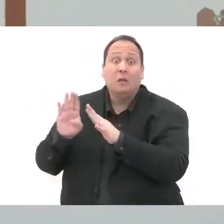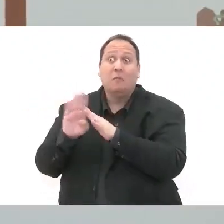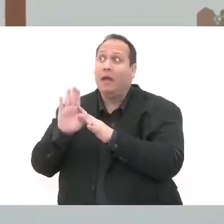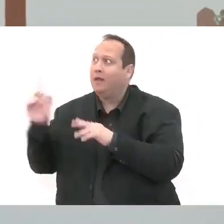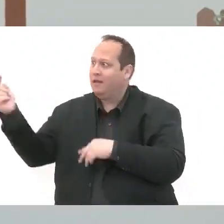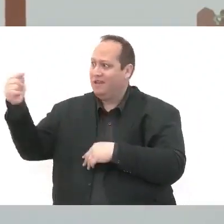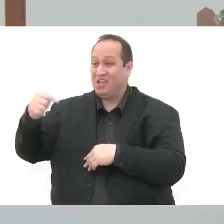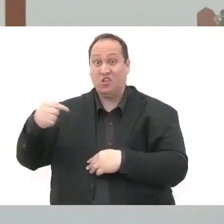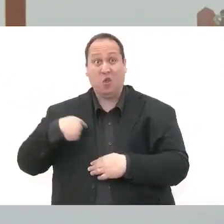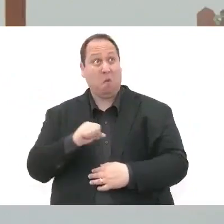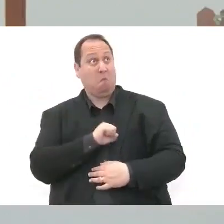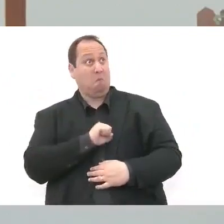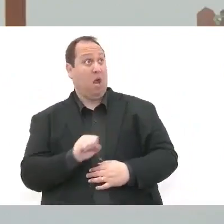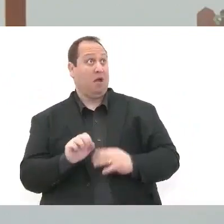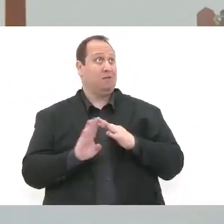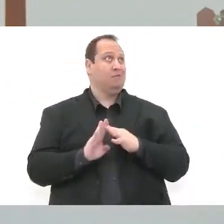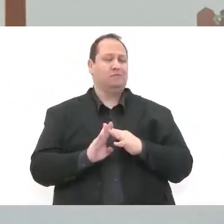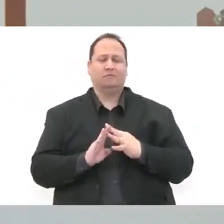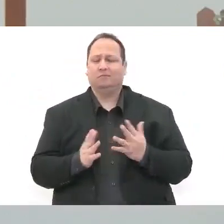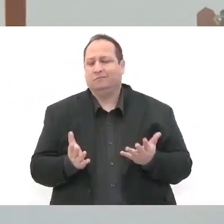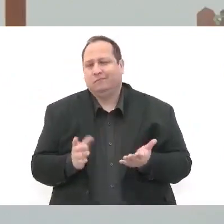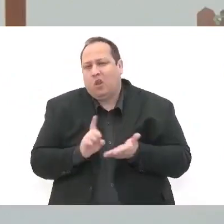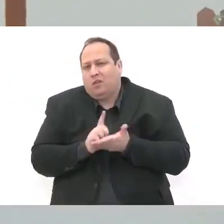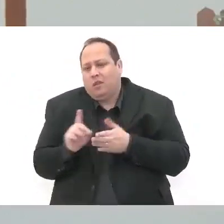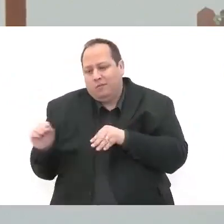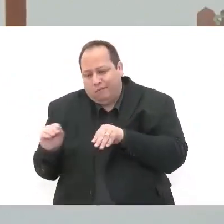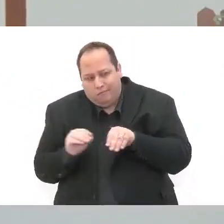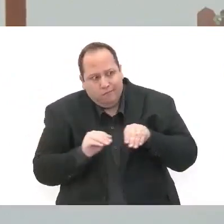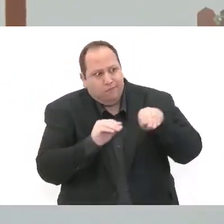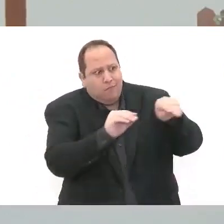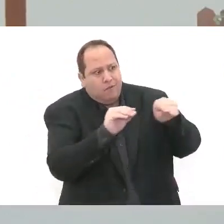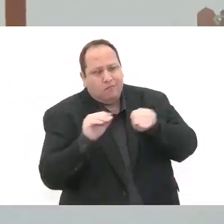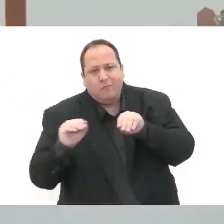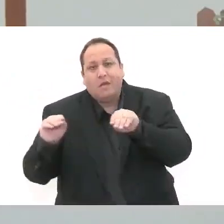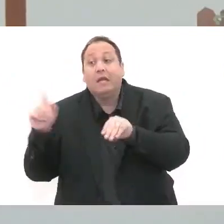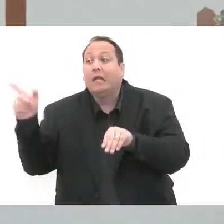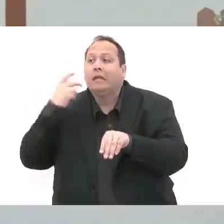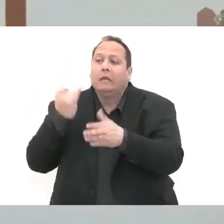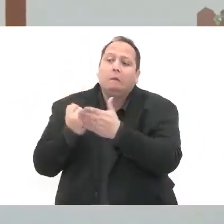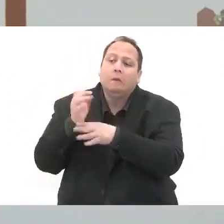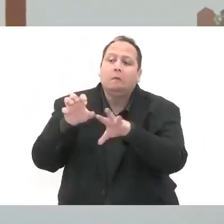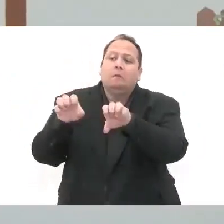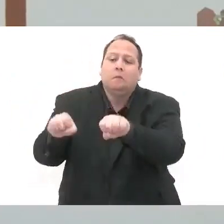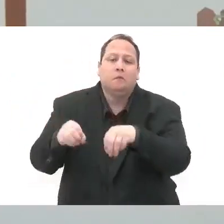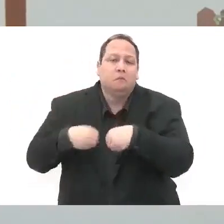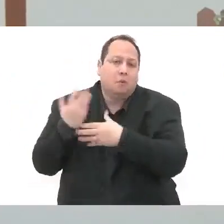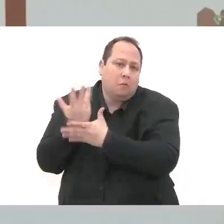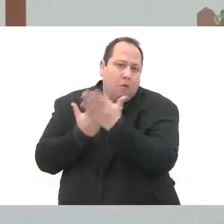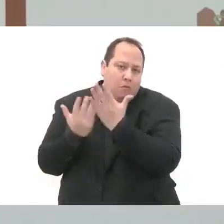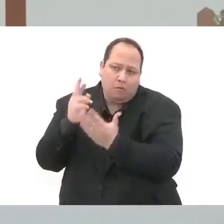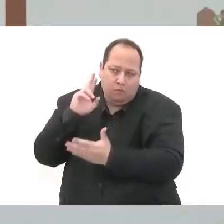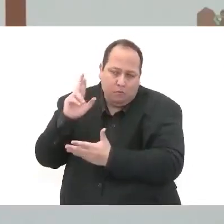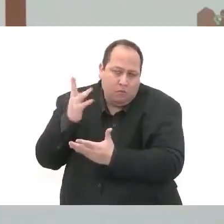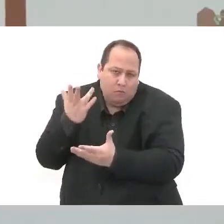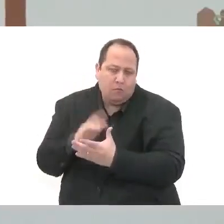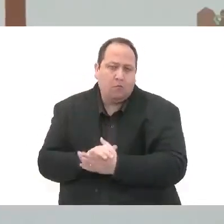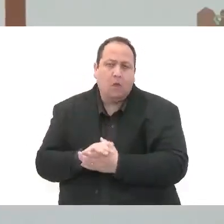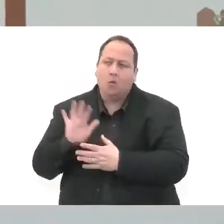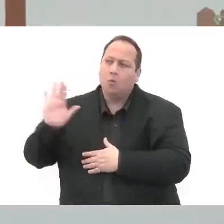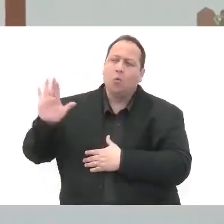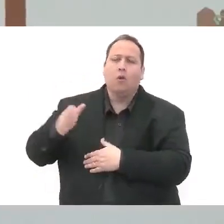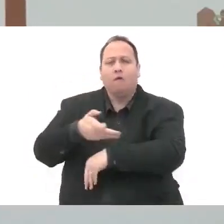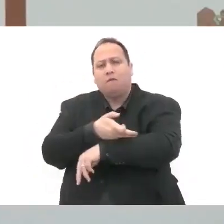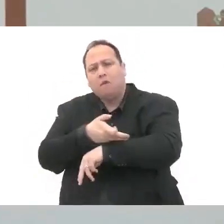no es un delito es un derecho que tienen las personas para planificar sus vidas en los lugares que consideren que sean mejores para el desarrollo de su actividad personal